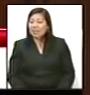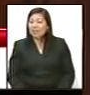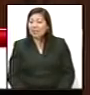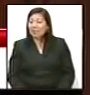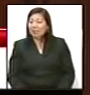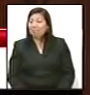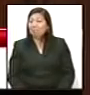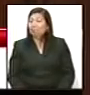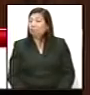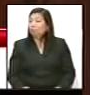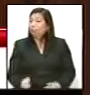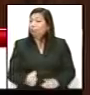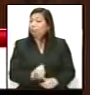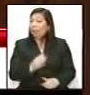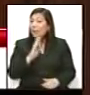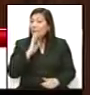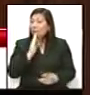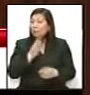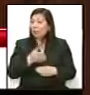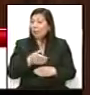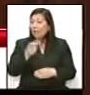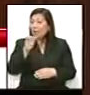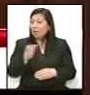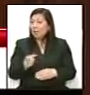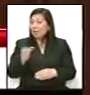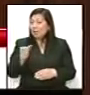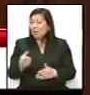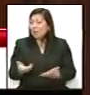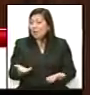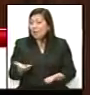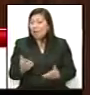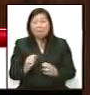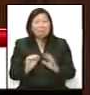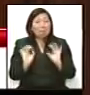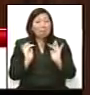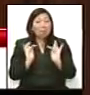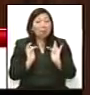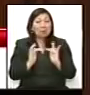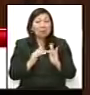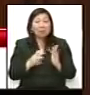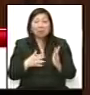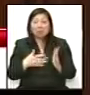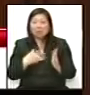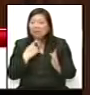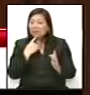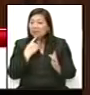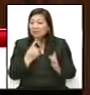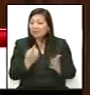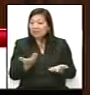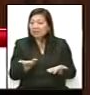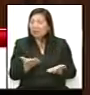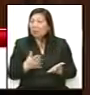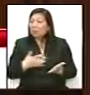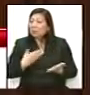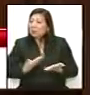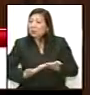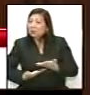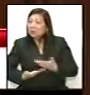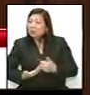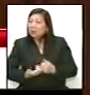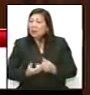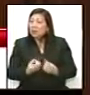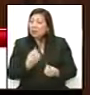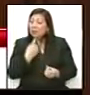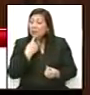inmunes van a hablar a través de la persona jurídica, perfectamente pueden dosificar y pueden negociar, como bien